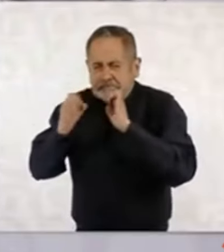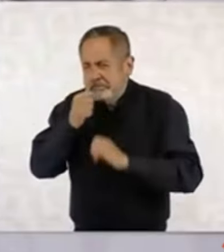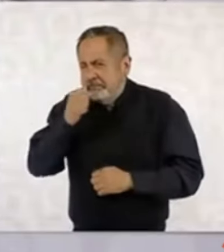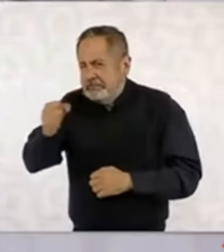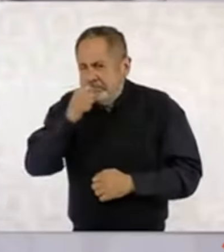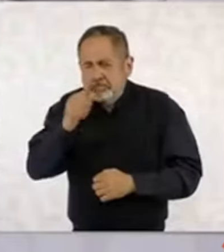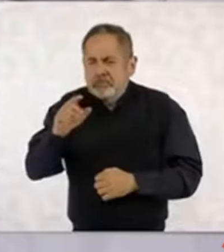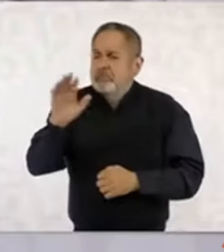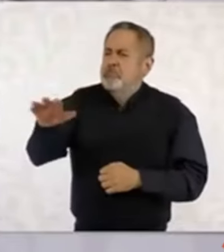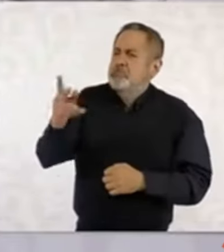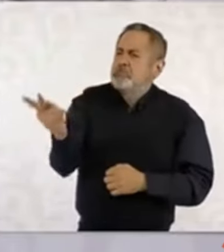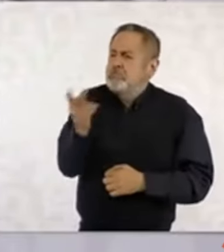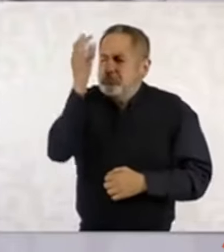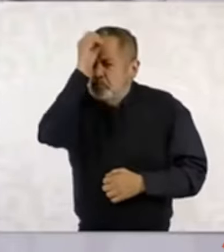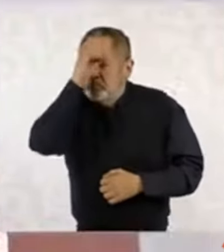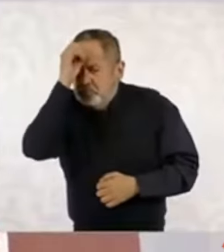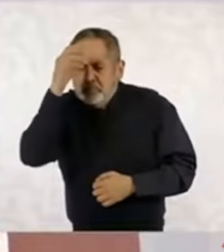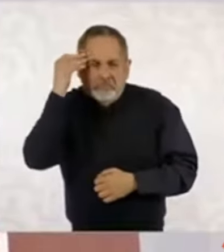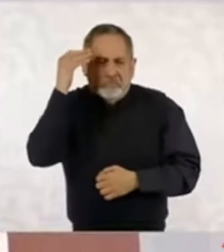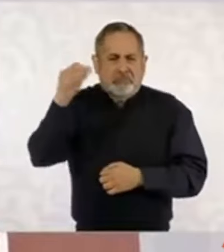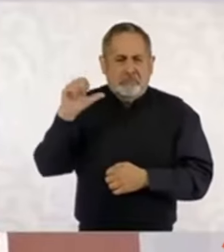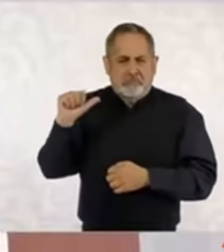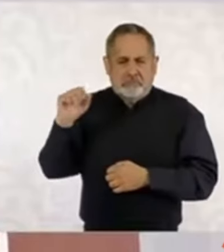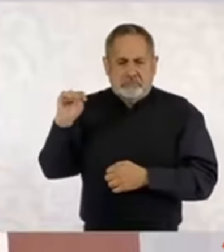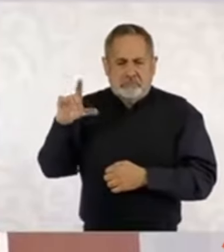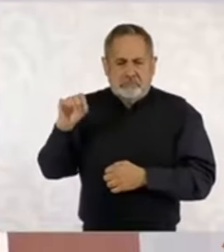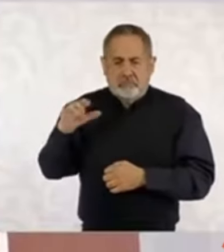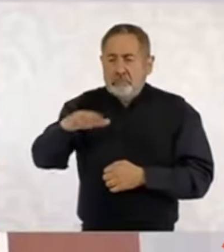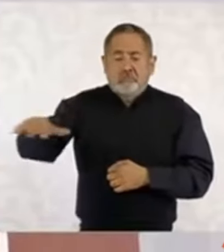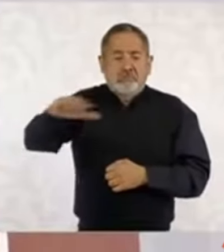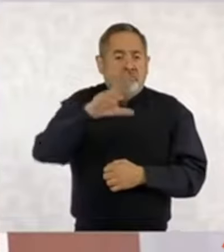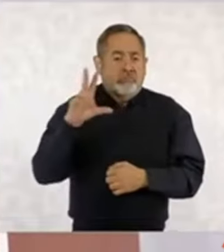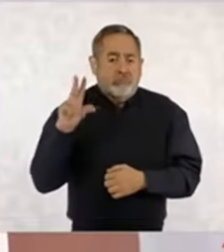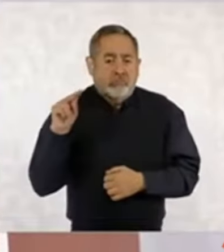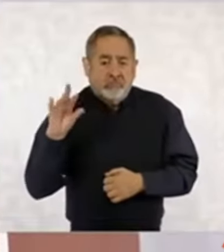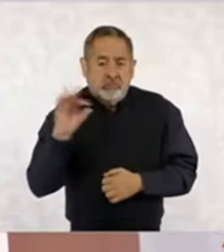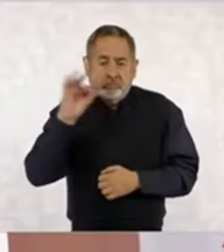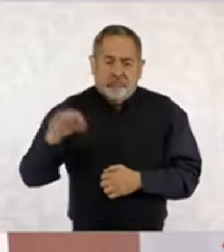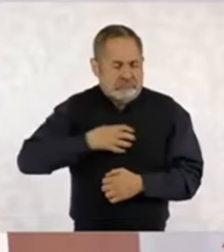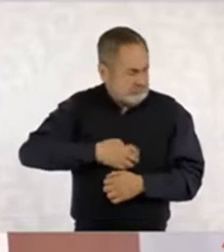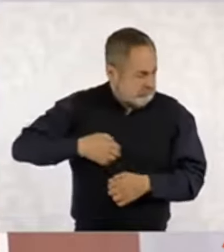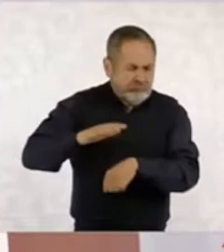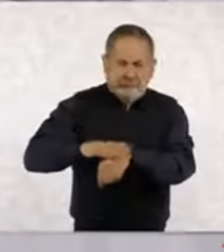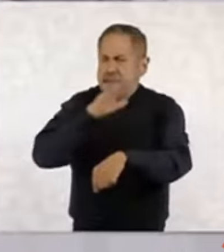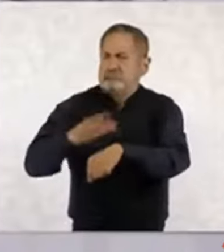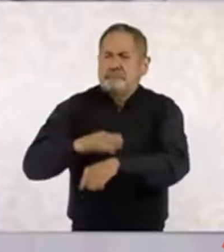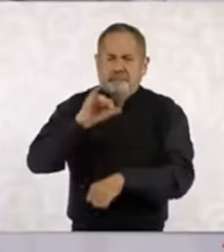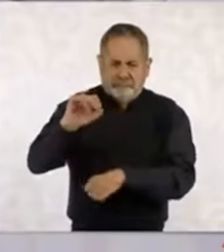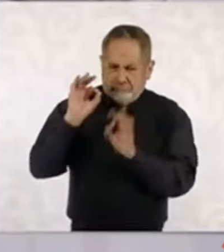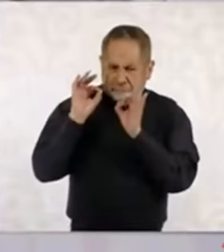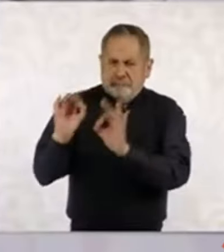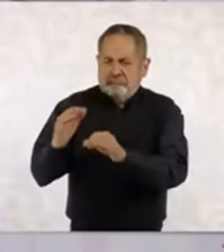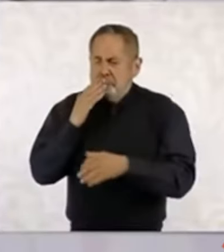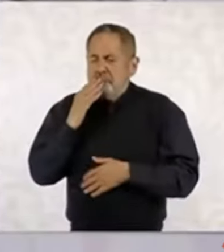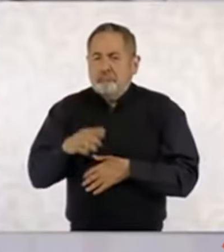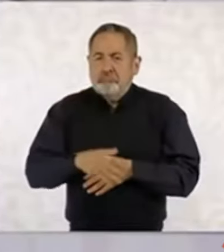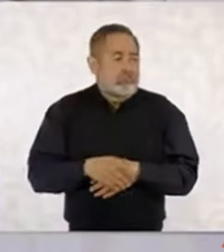del presidente López Obrador? 80% está a favor. Y miren que sigue habiendo campaña contra